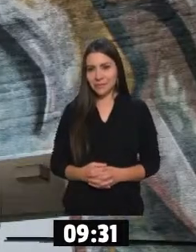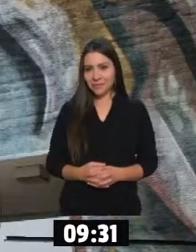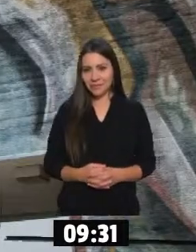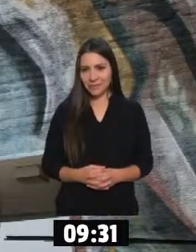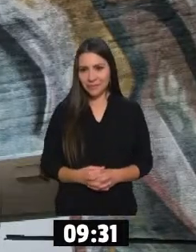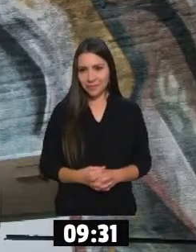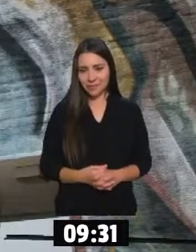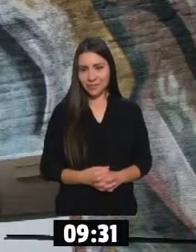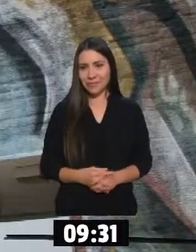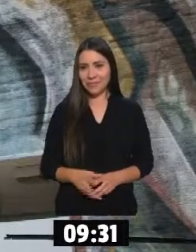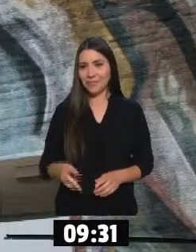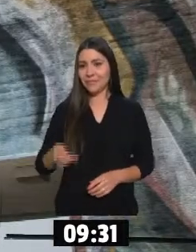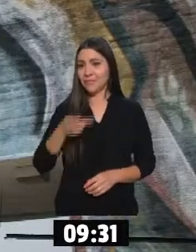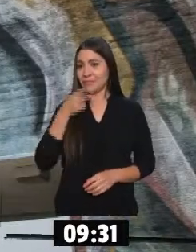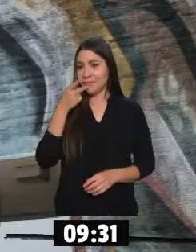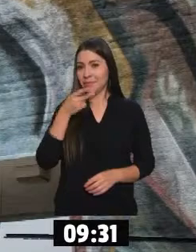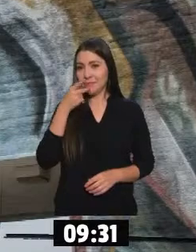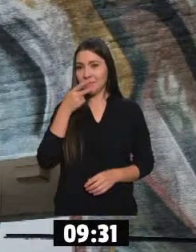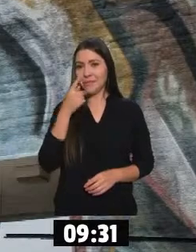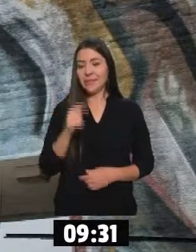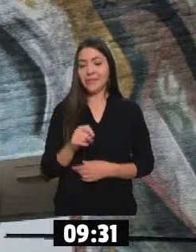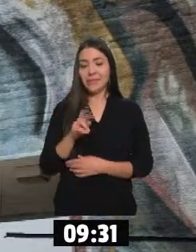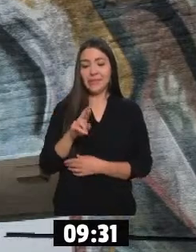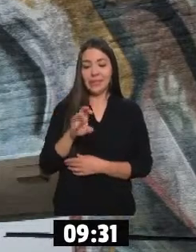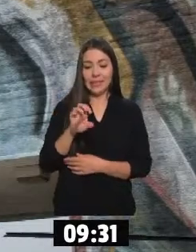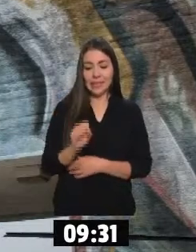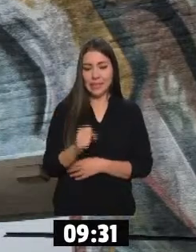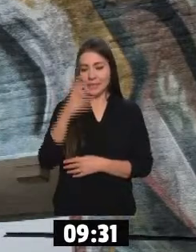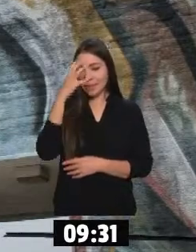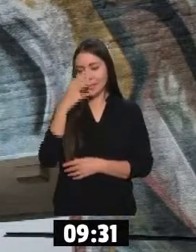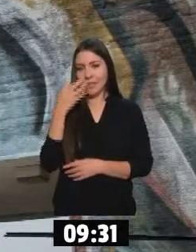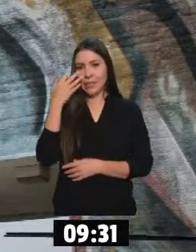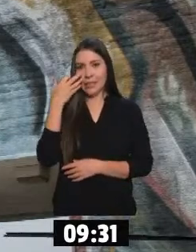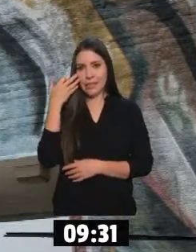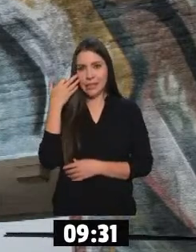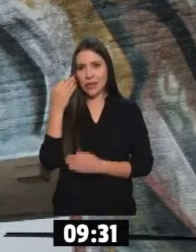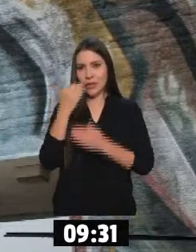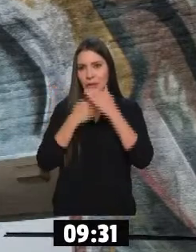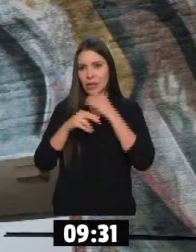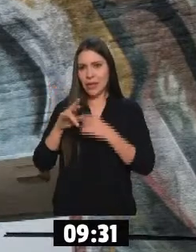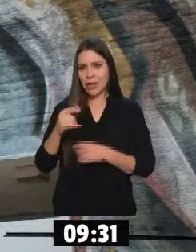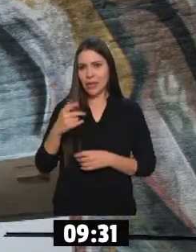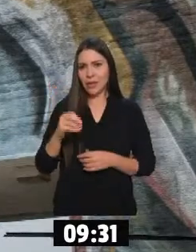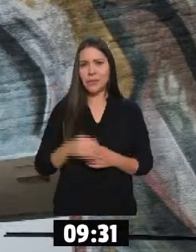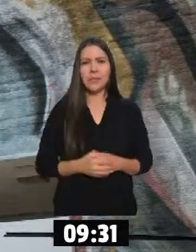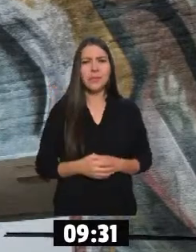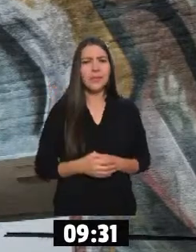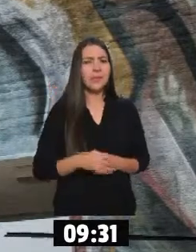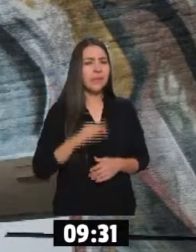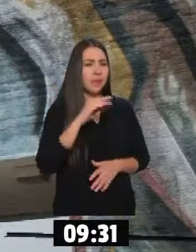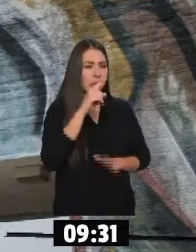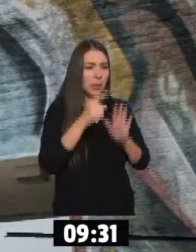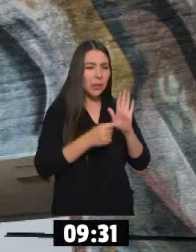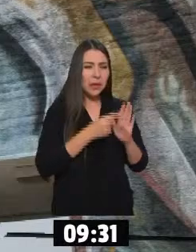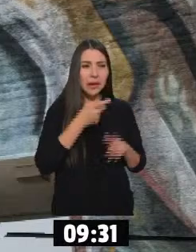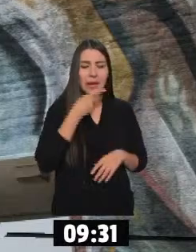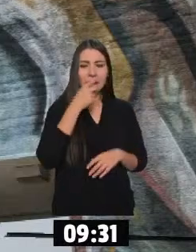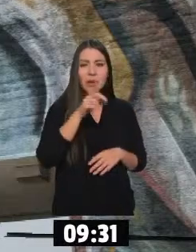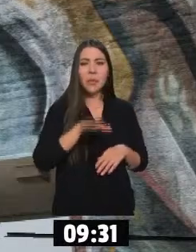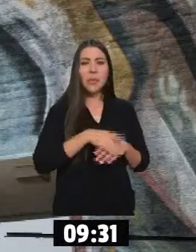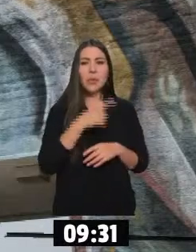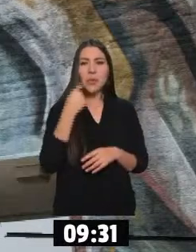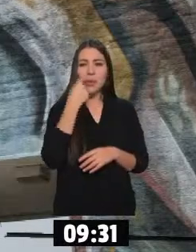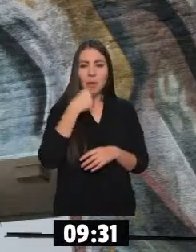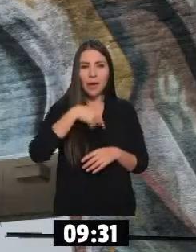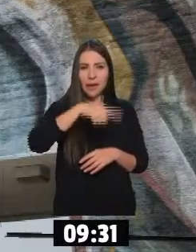Tres tristes tigres tragaban Oiga, nunca le han dicho, ¿por qué no metes esa boquita a un concurso? Ay, ya, sí tengo lo